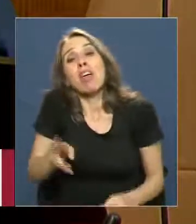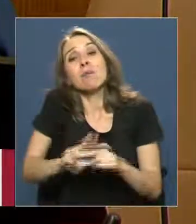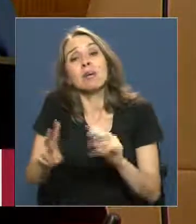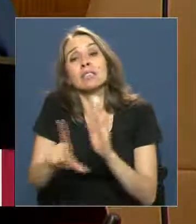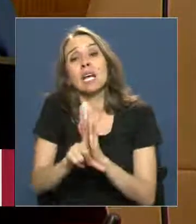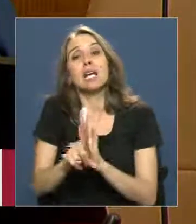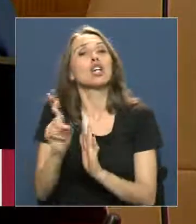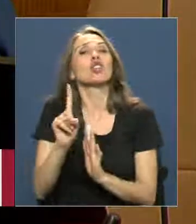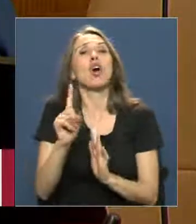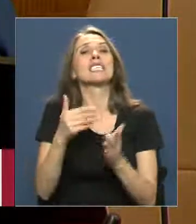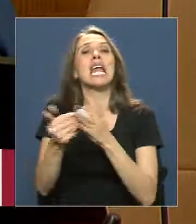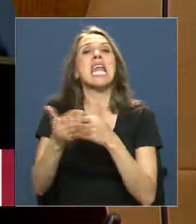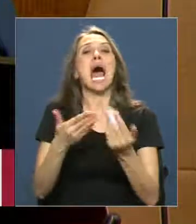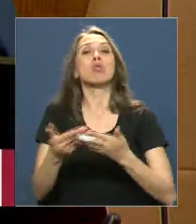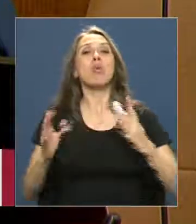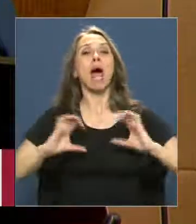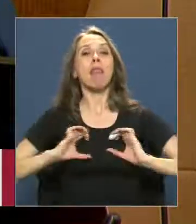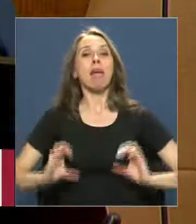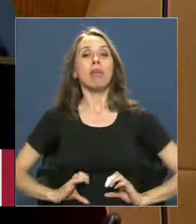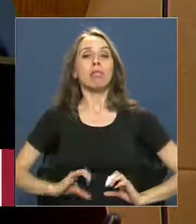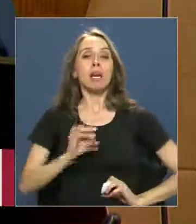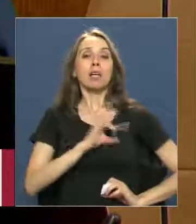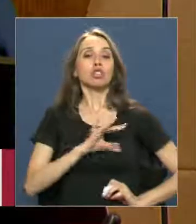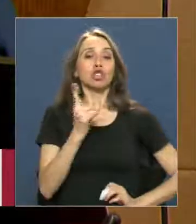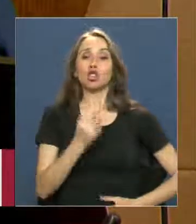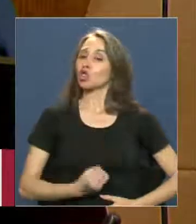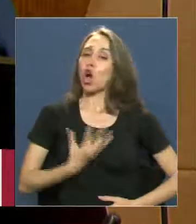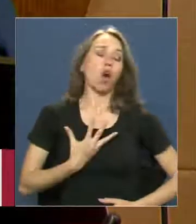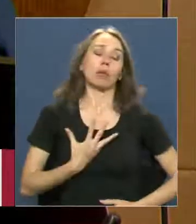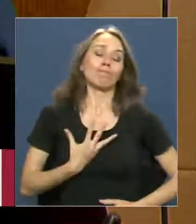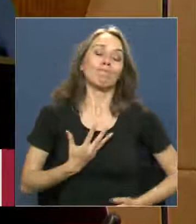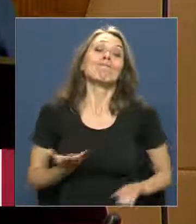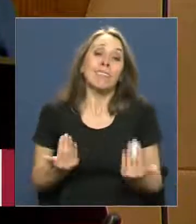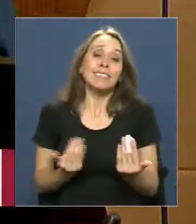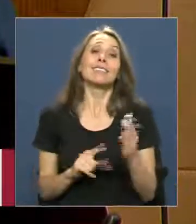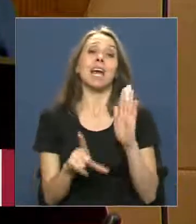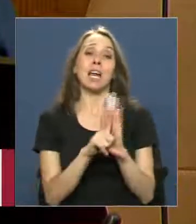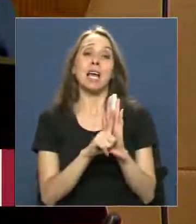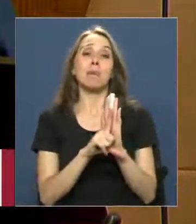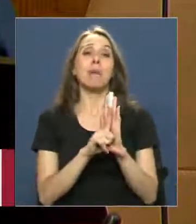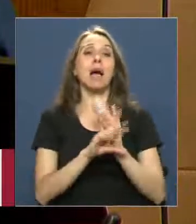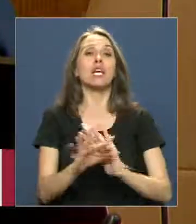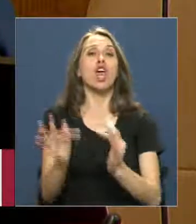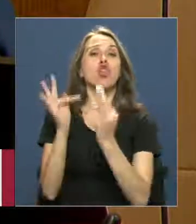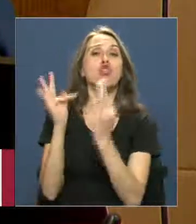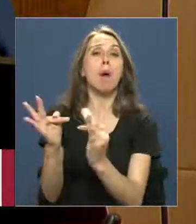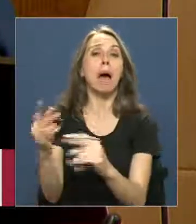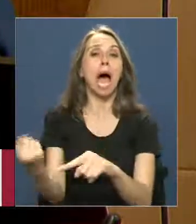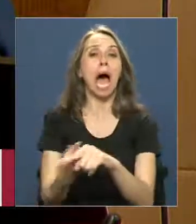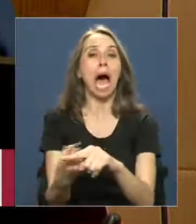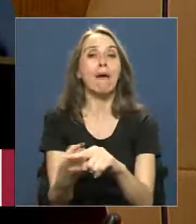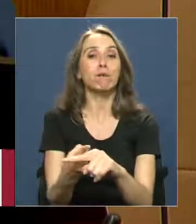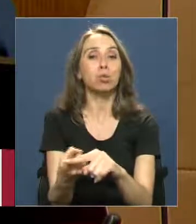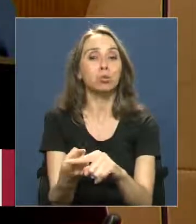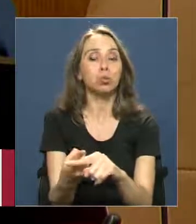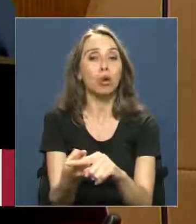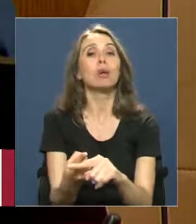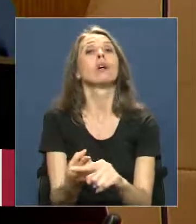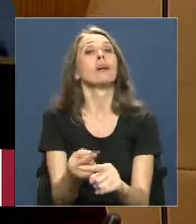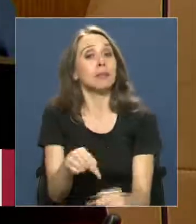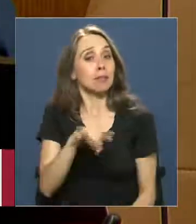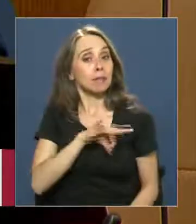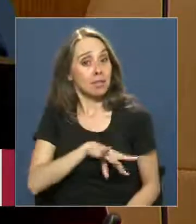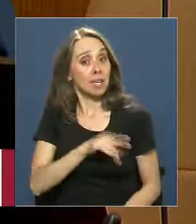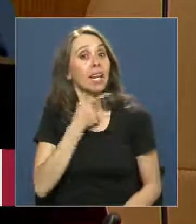una condición ética de nuestro país hacerlo, para que no haya más abusos, porque eso es lo que queremos finalmente en